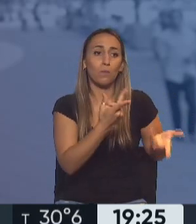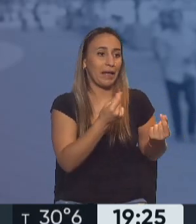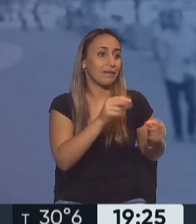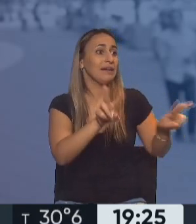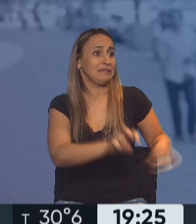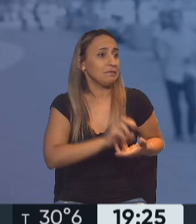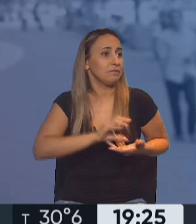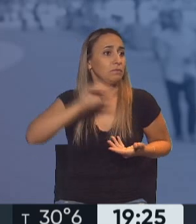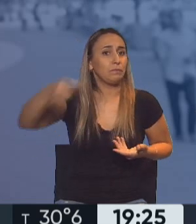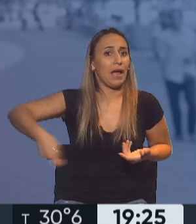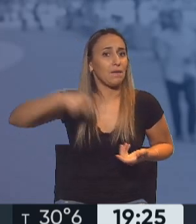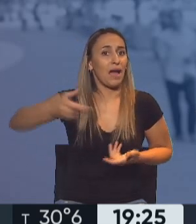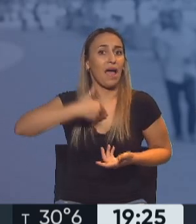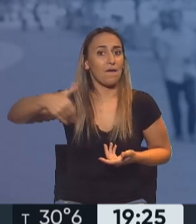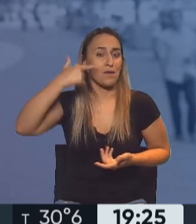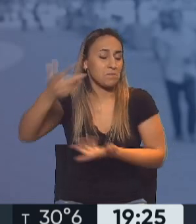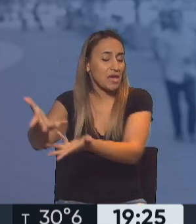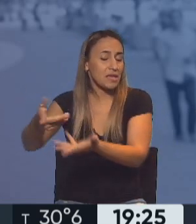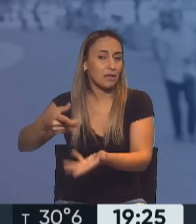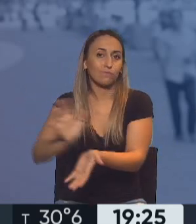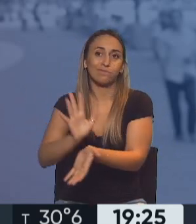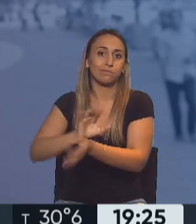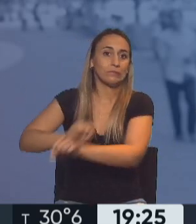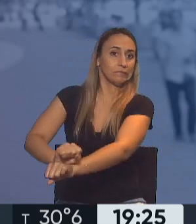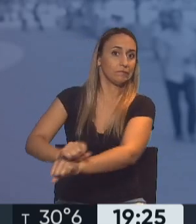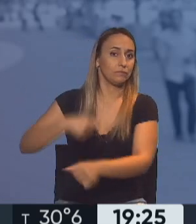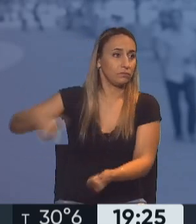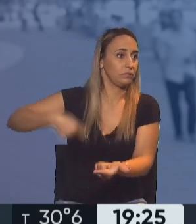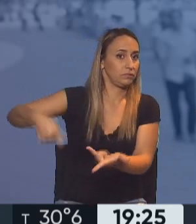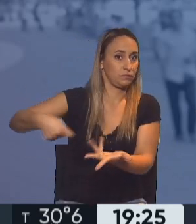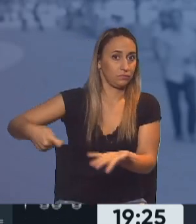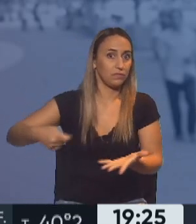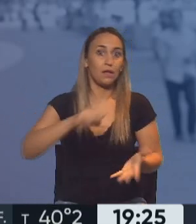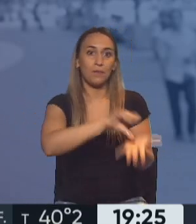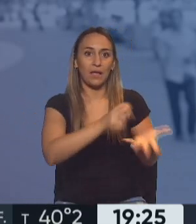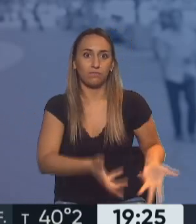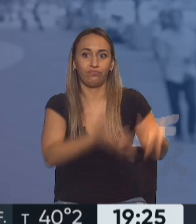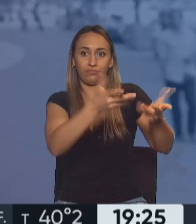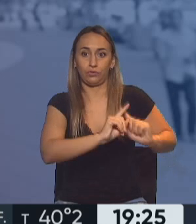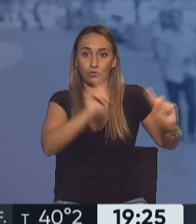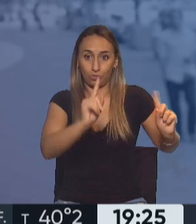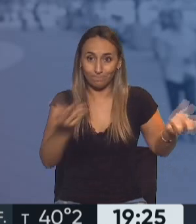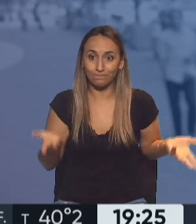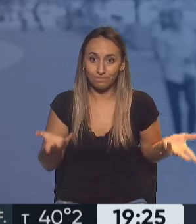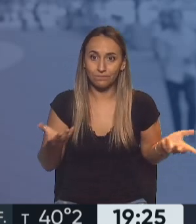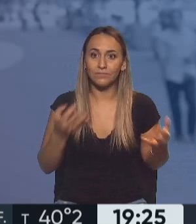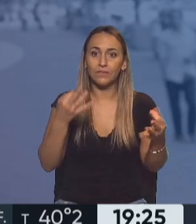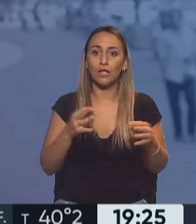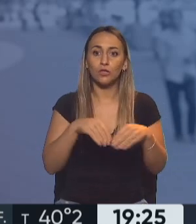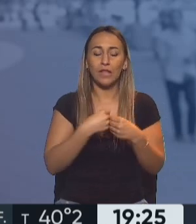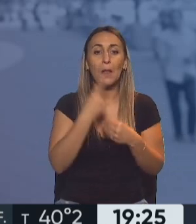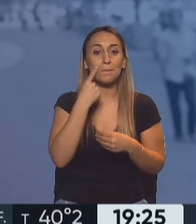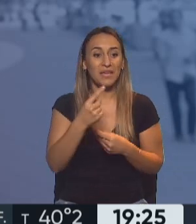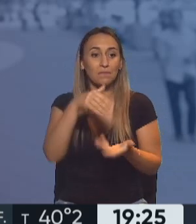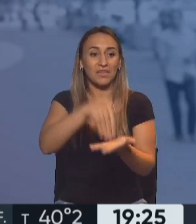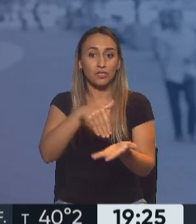la Argentina, bueno, por estos sobrecargos, por ejemplo, a la Argentina le equivalen anualmente 1.000 millones de dólares más